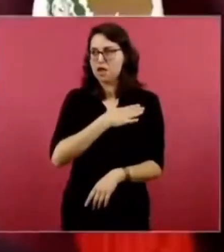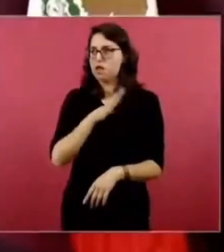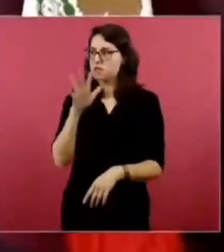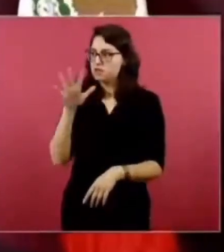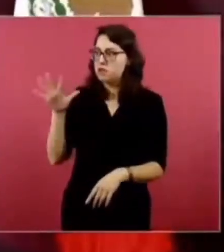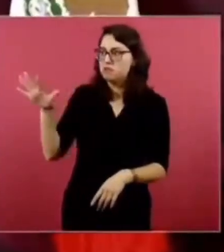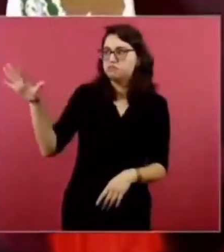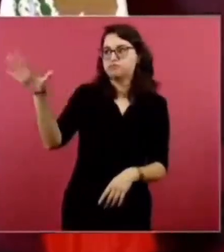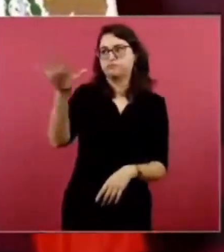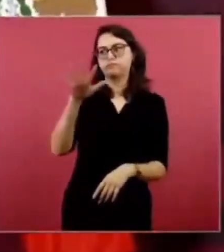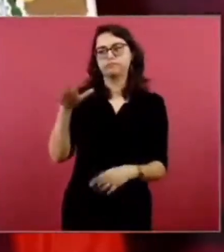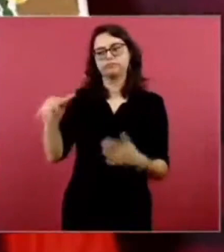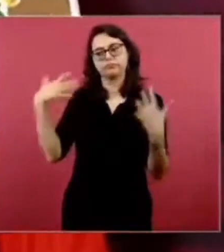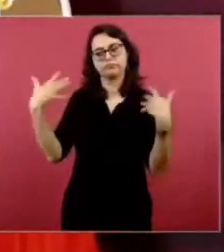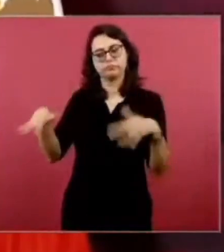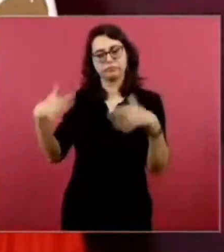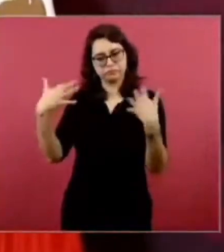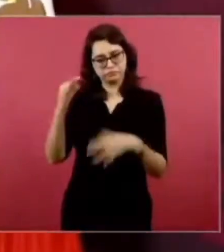porque